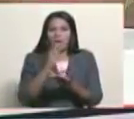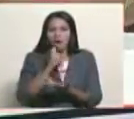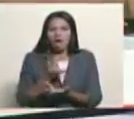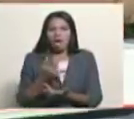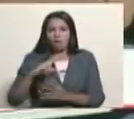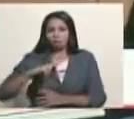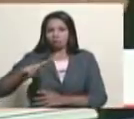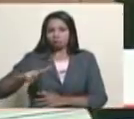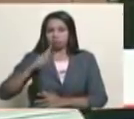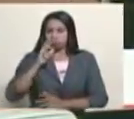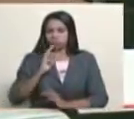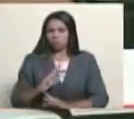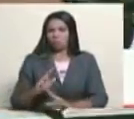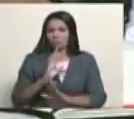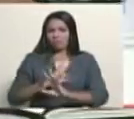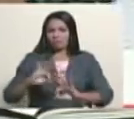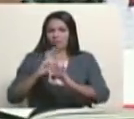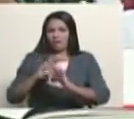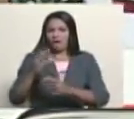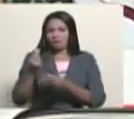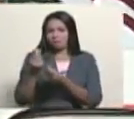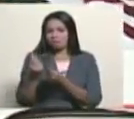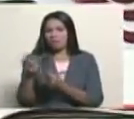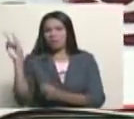Portugal por el dinero de Venezuela.